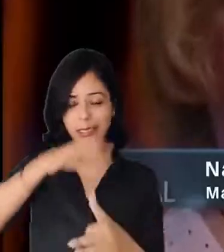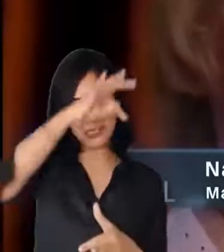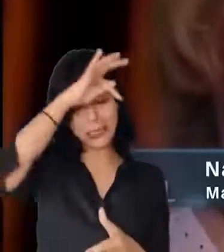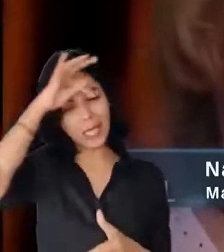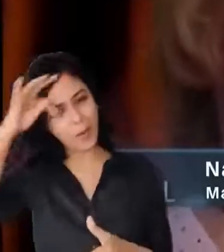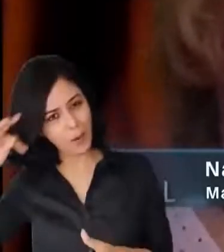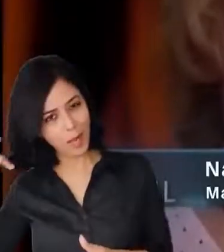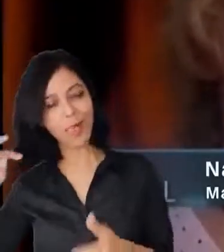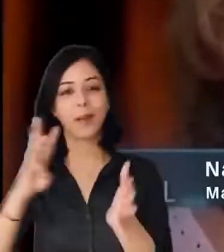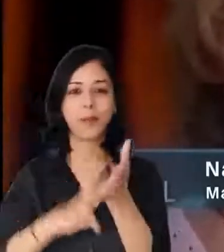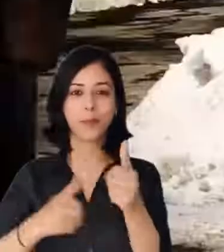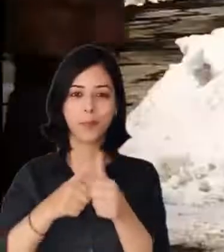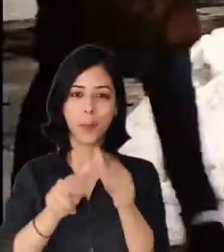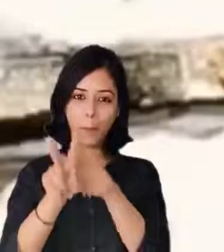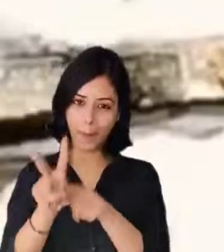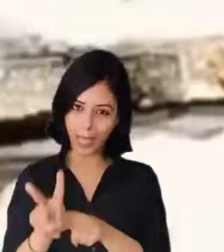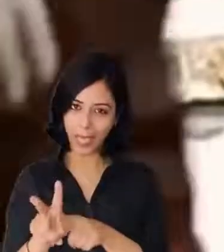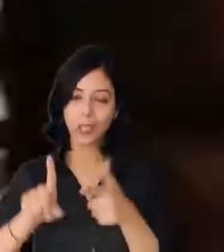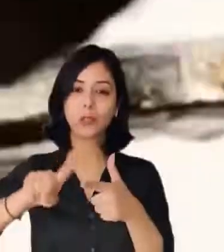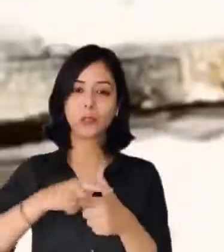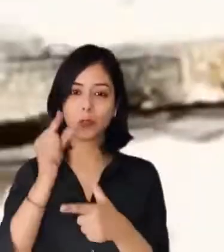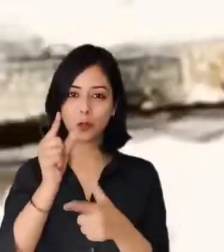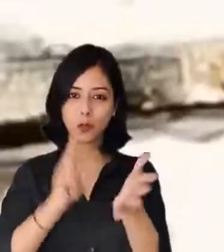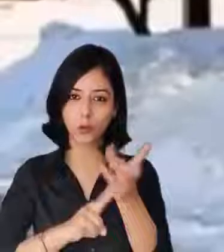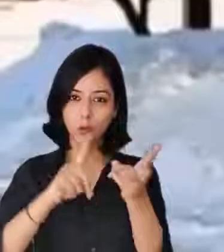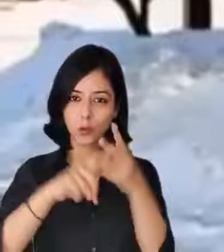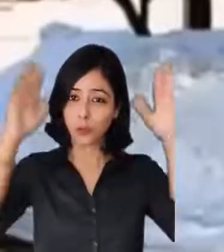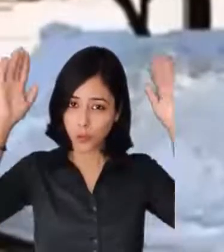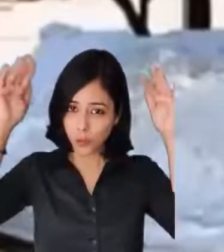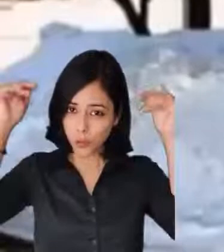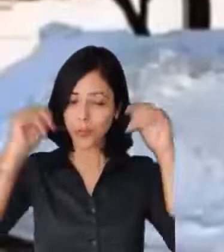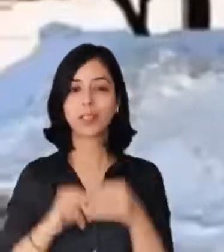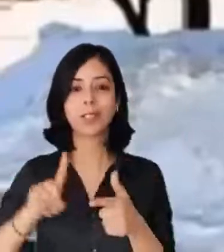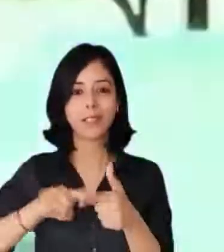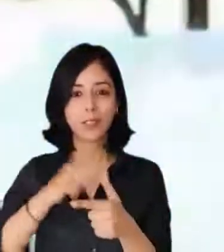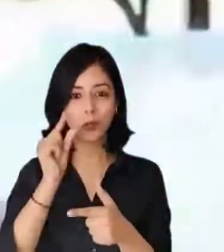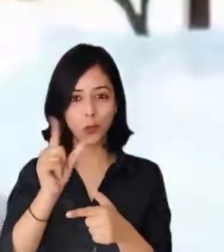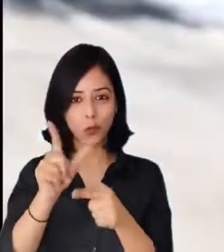Ella no era la clase de hija que desaparecía sin avisarle a nadie dónde iba.